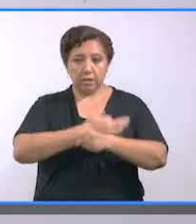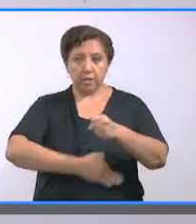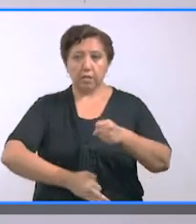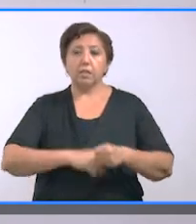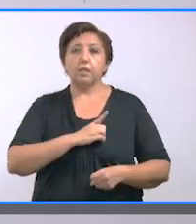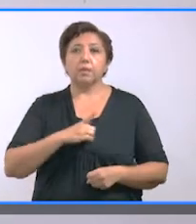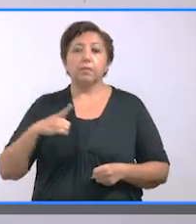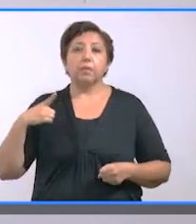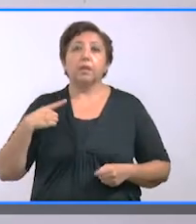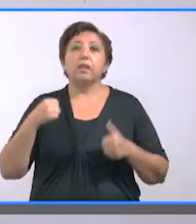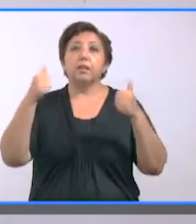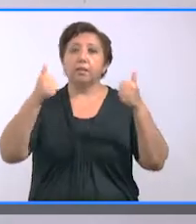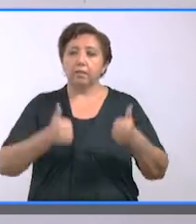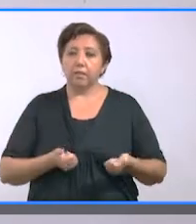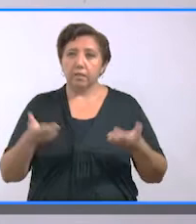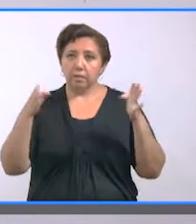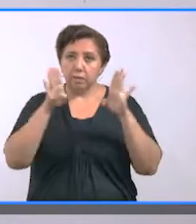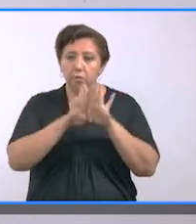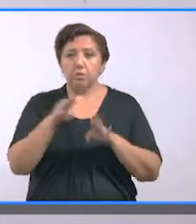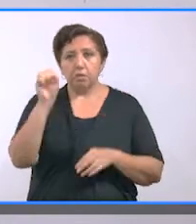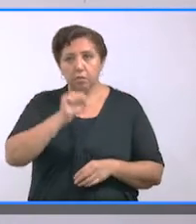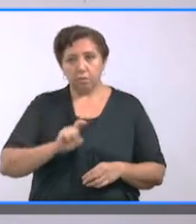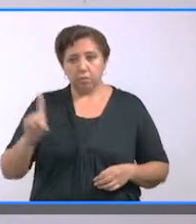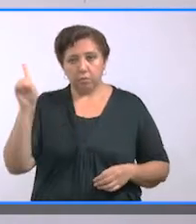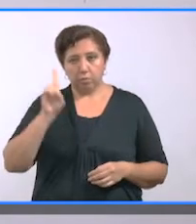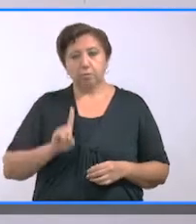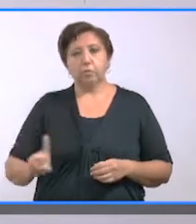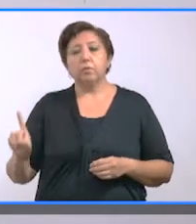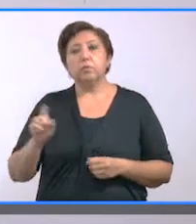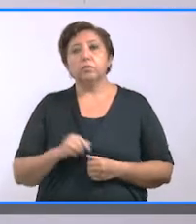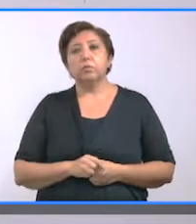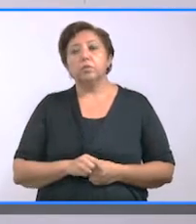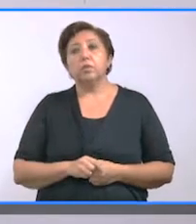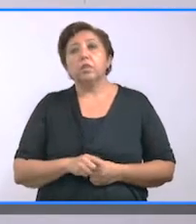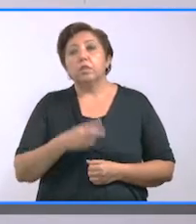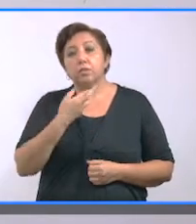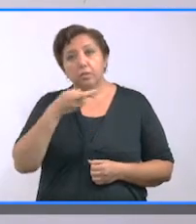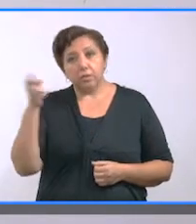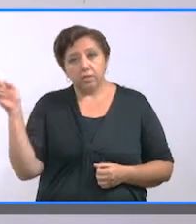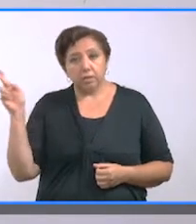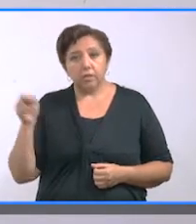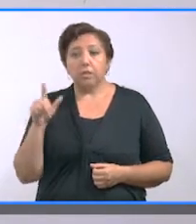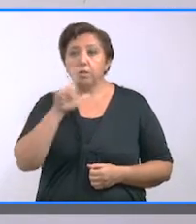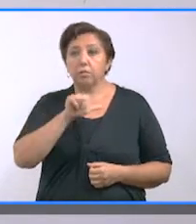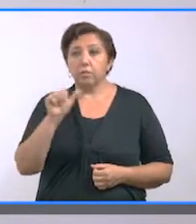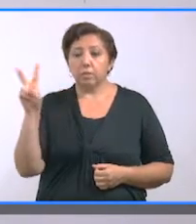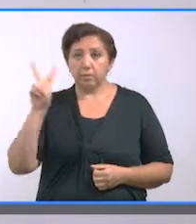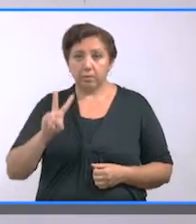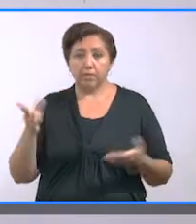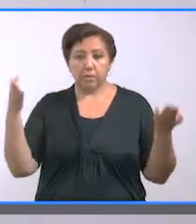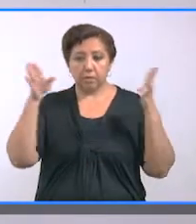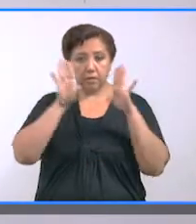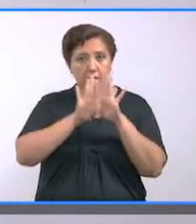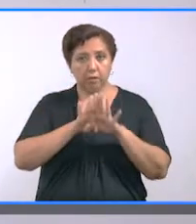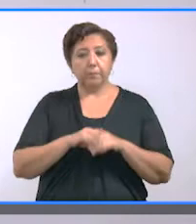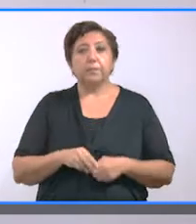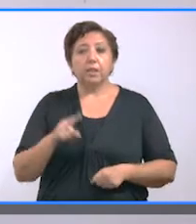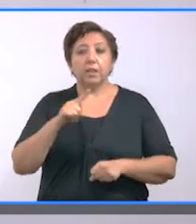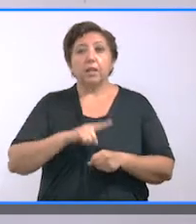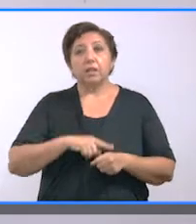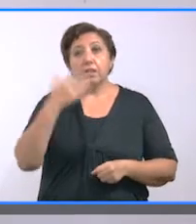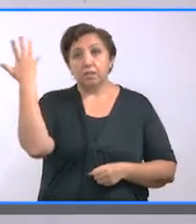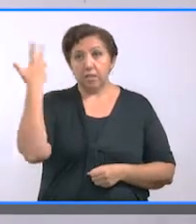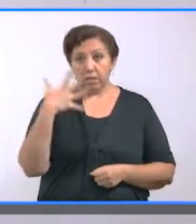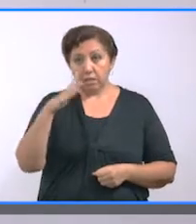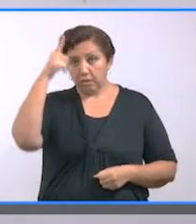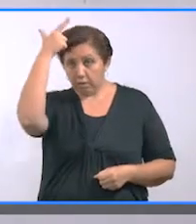tarde y deberán permanecer cerrados los sábados y los domingos. En cuanto a los restaurantes, de lunes a viernes cerrarán como máximo a las